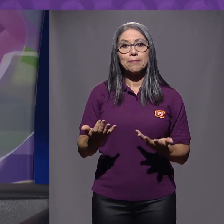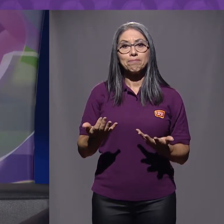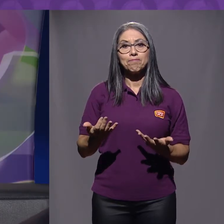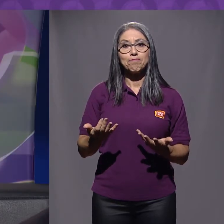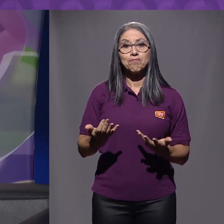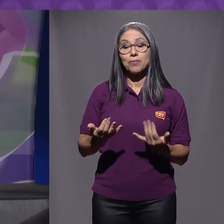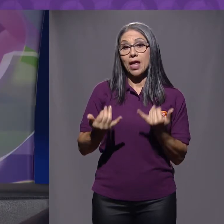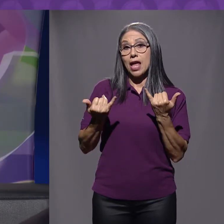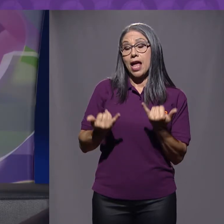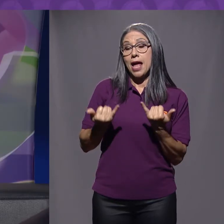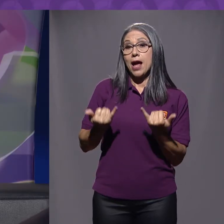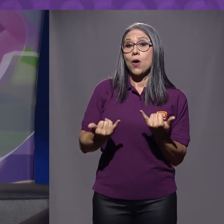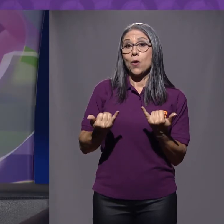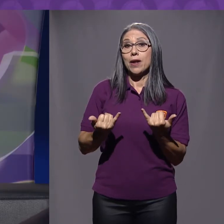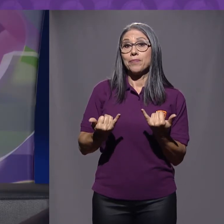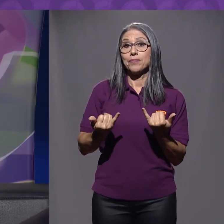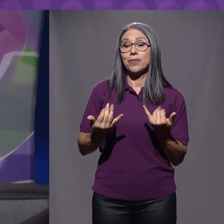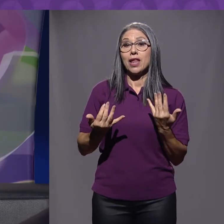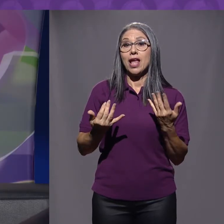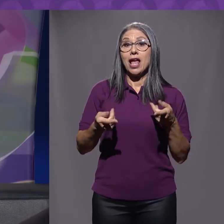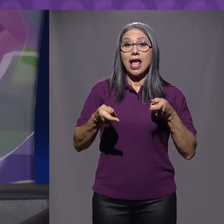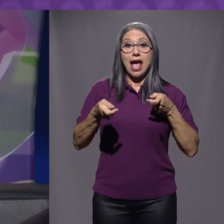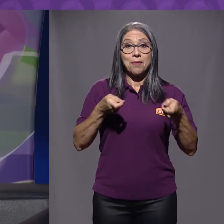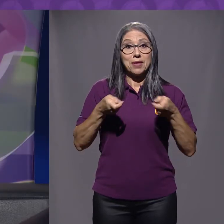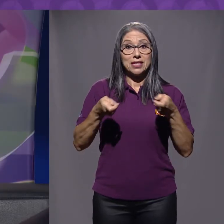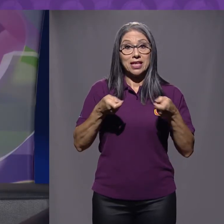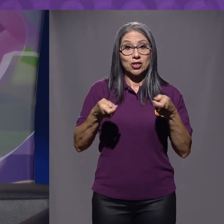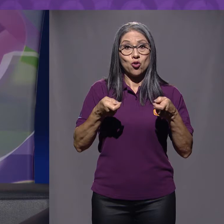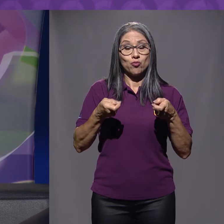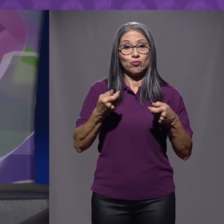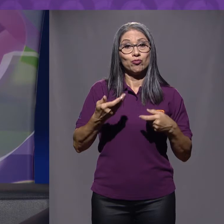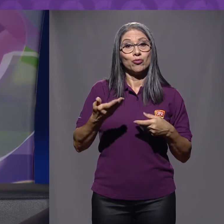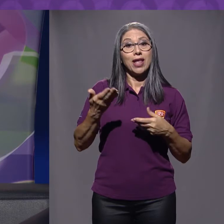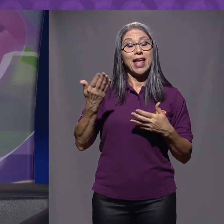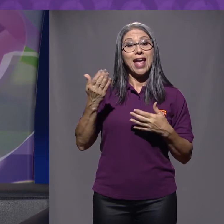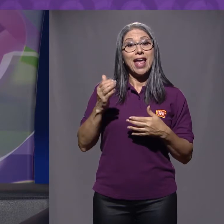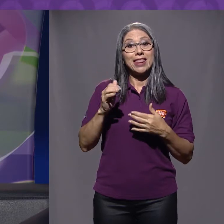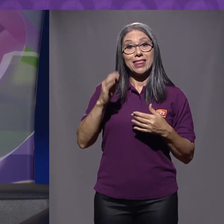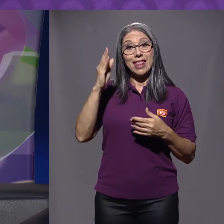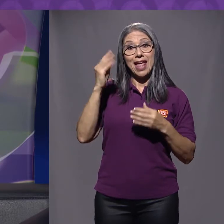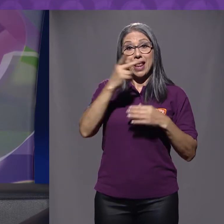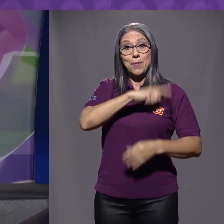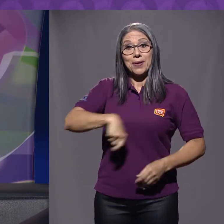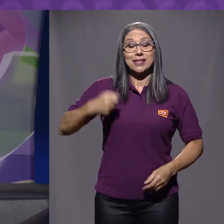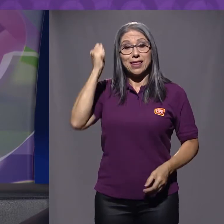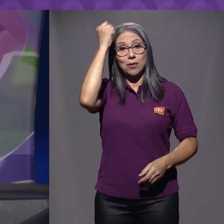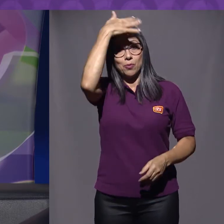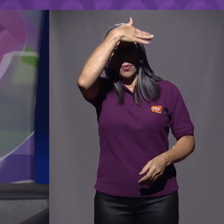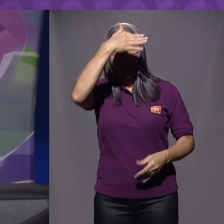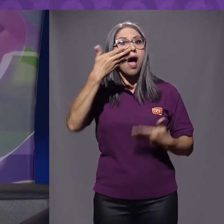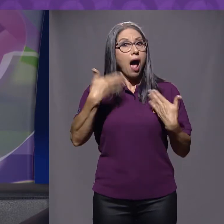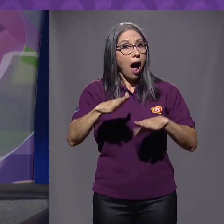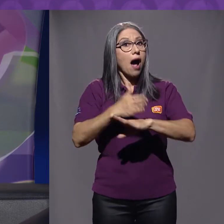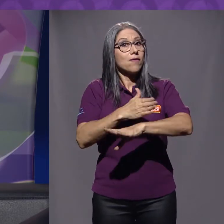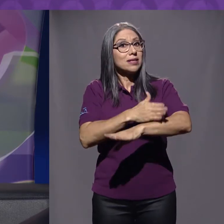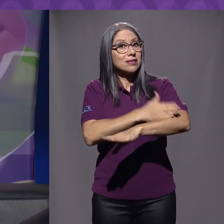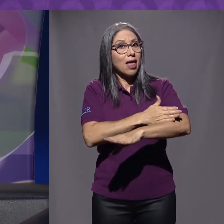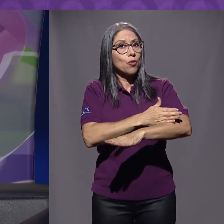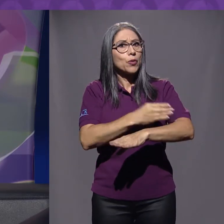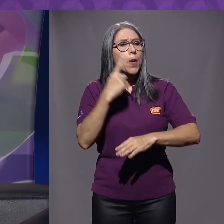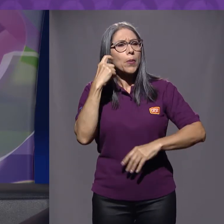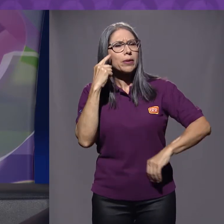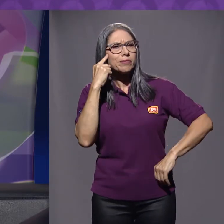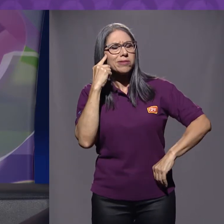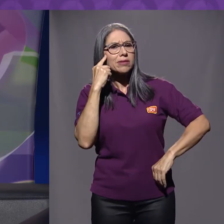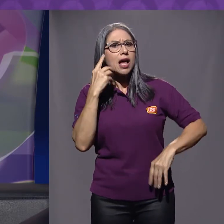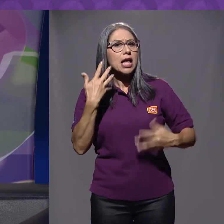el acierto que ha tenido la administración Alvarado Quesada en adelantarse y correr el riesgo de poder tener estas vacunas